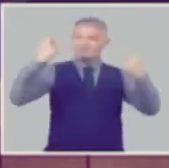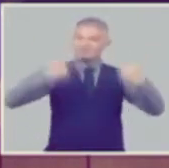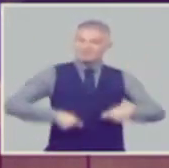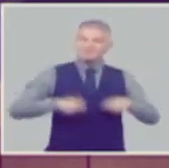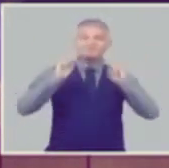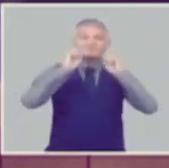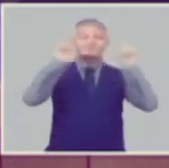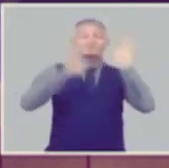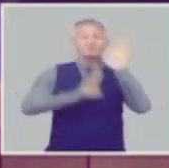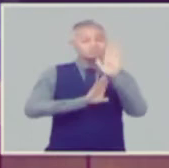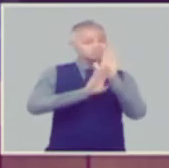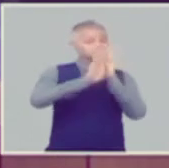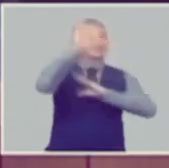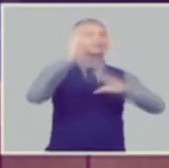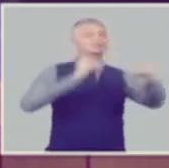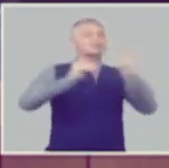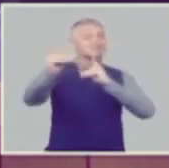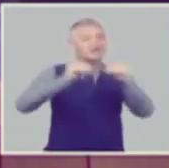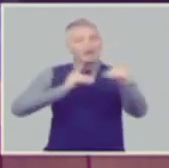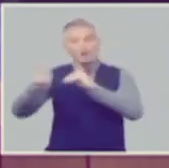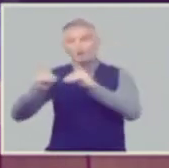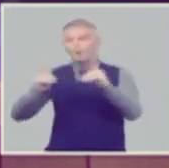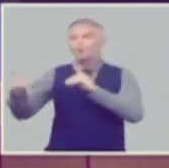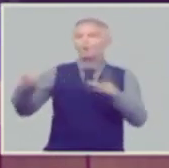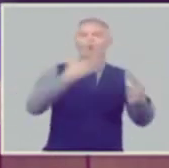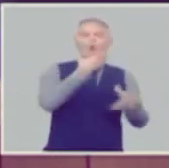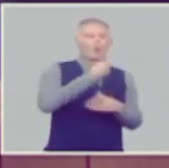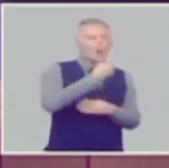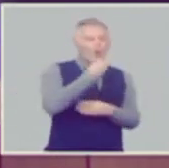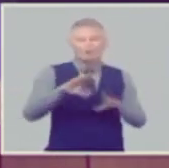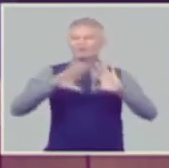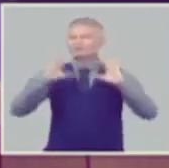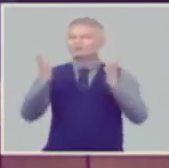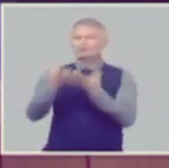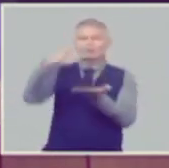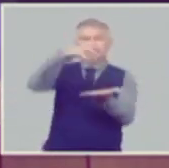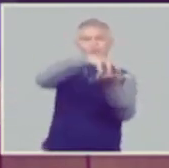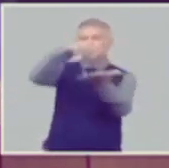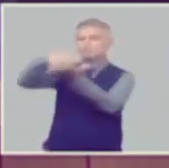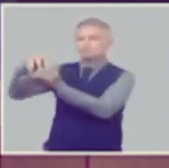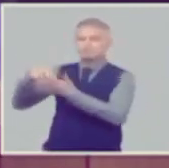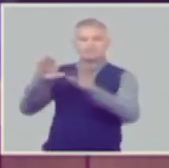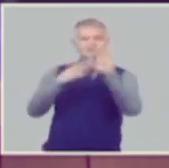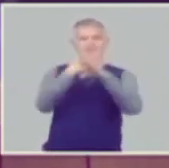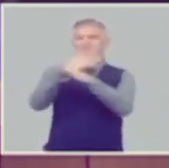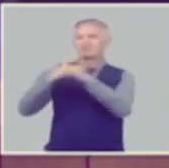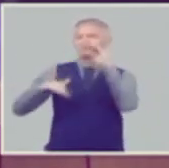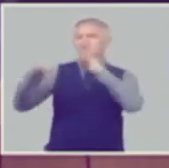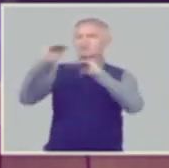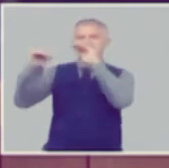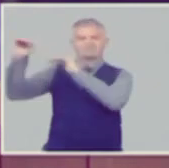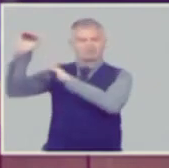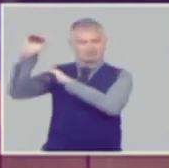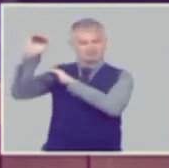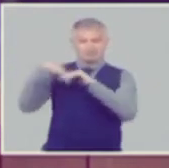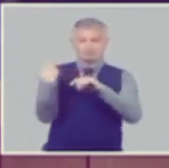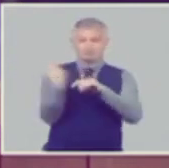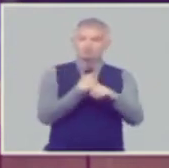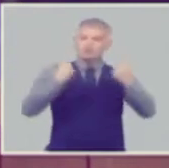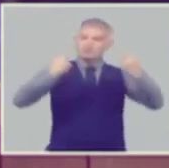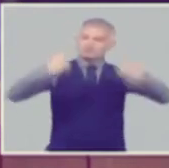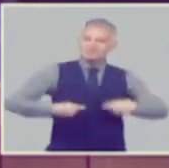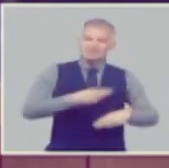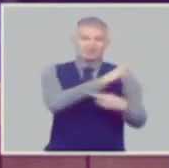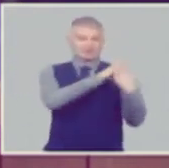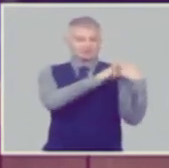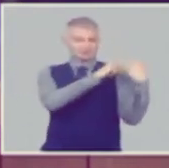ascendente el diálogo con los jóvenes en todas las instituciones y a todos los niveles. Tenemos el deber y la